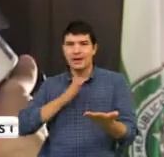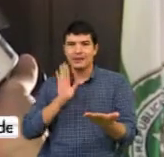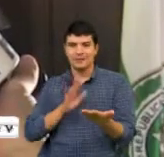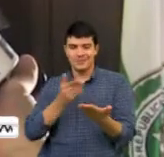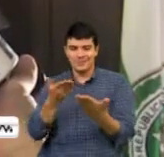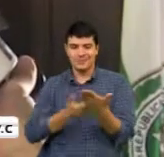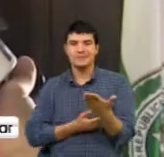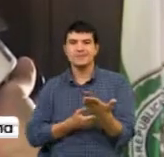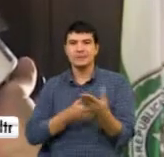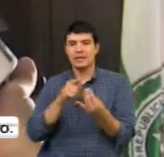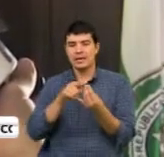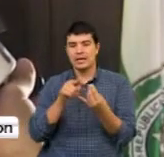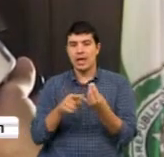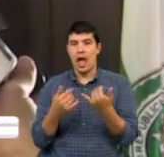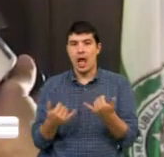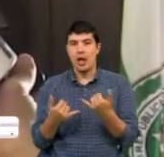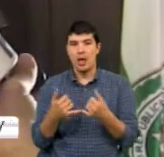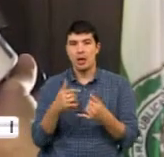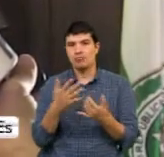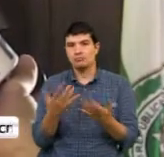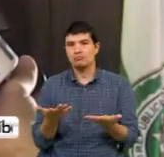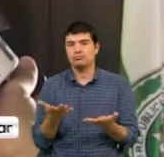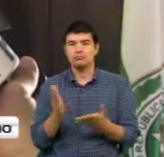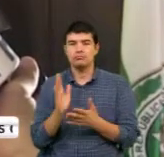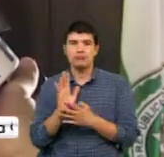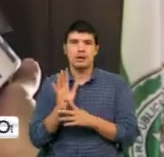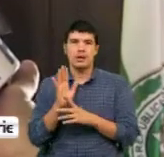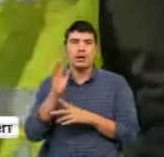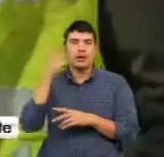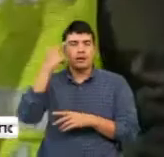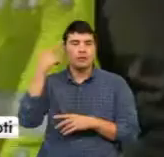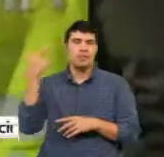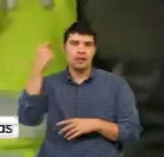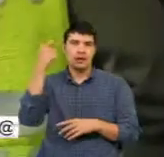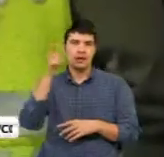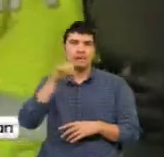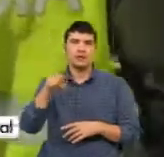de los casos, como en este caso de posible homicidio,